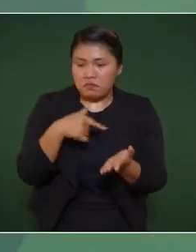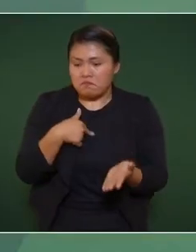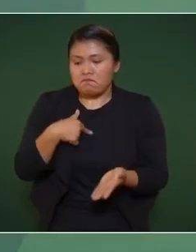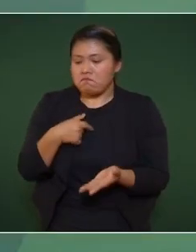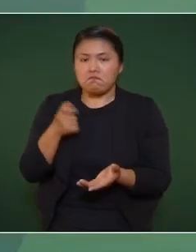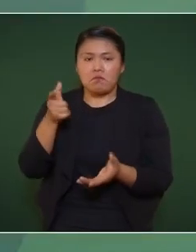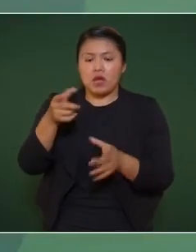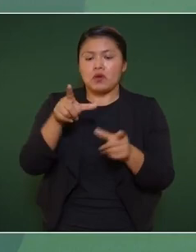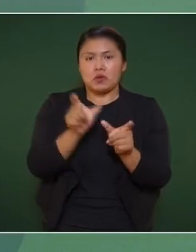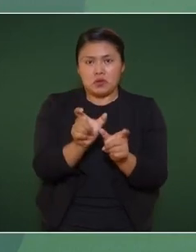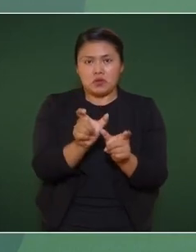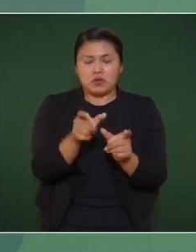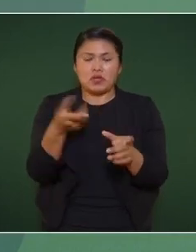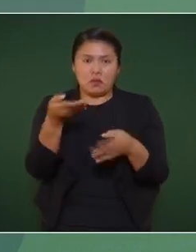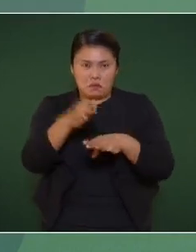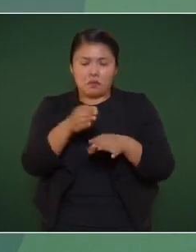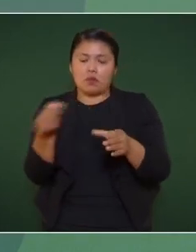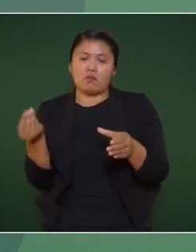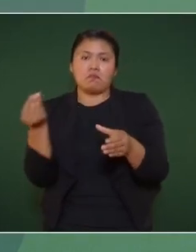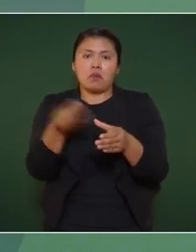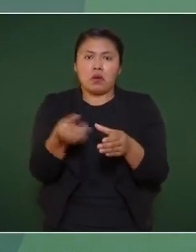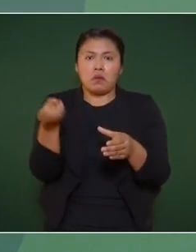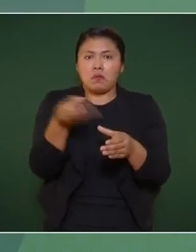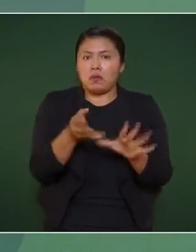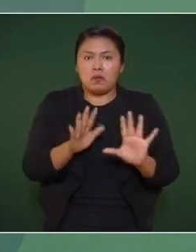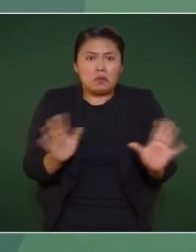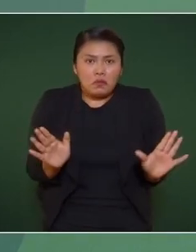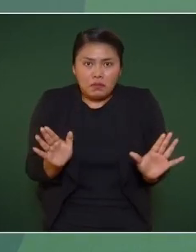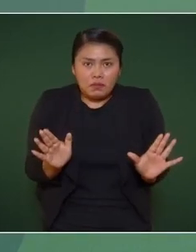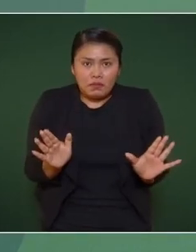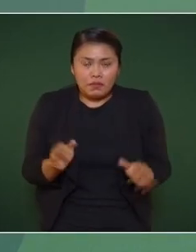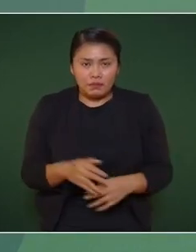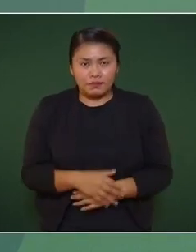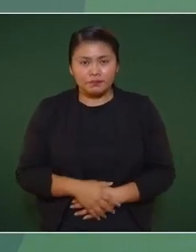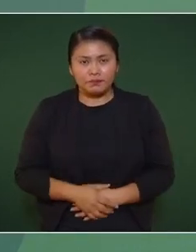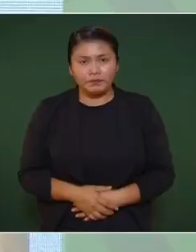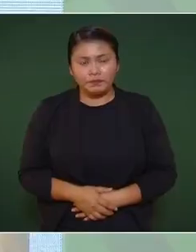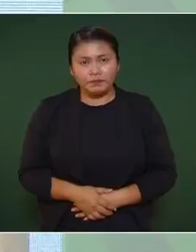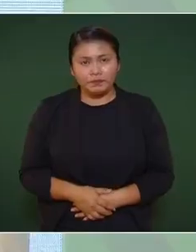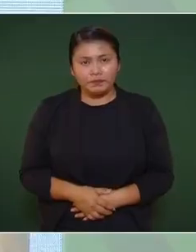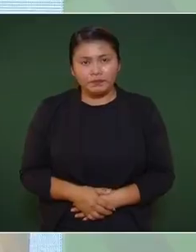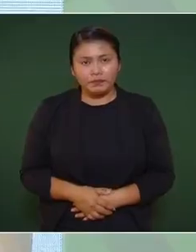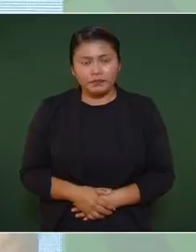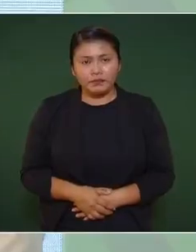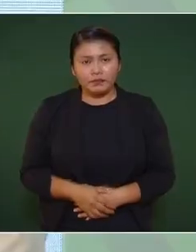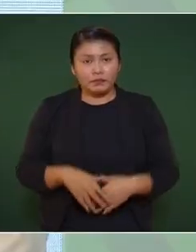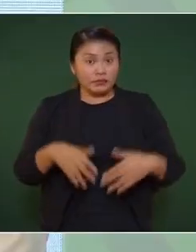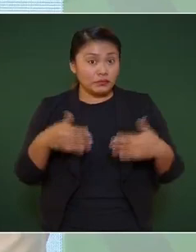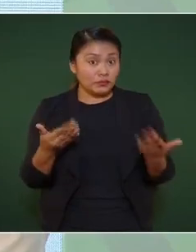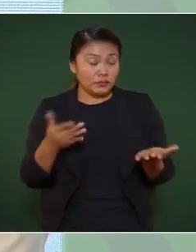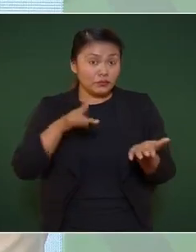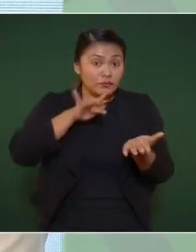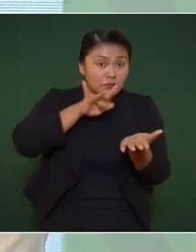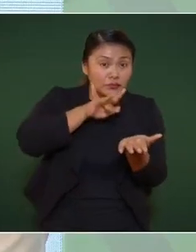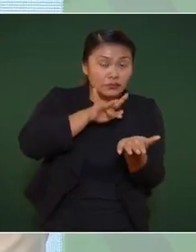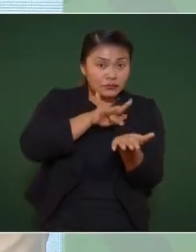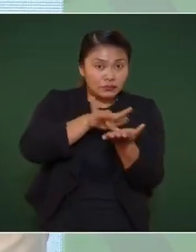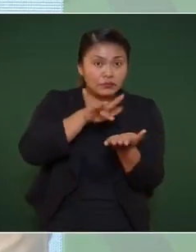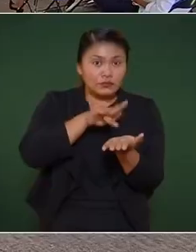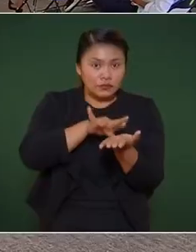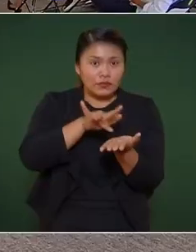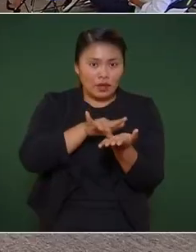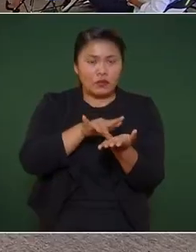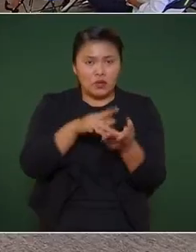tienen su tarjeta, los de Producción para el Bienestar, apoyo a